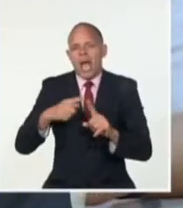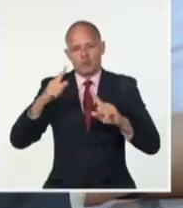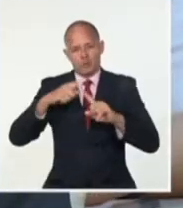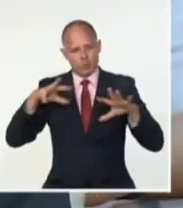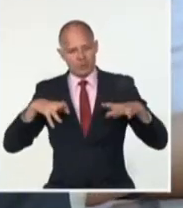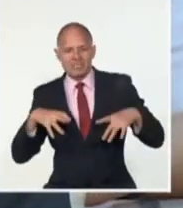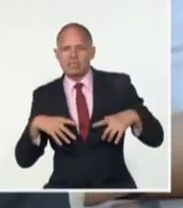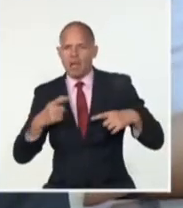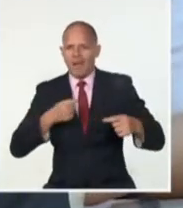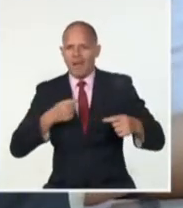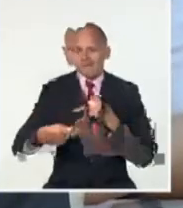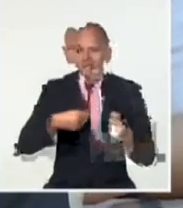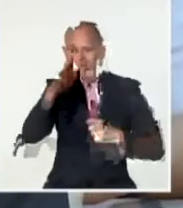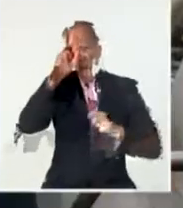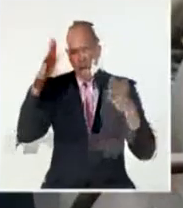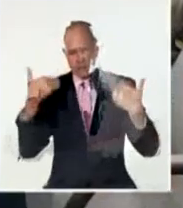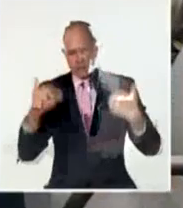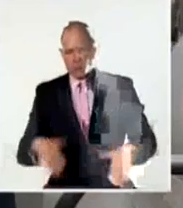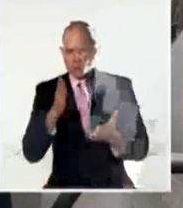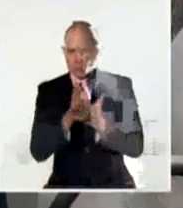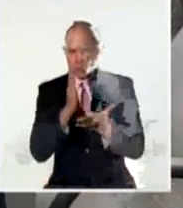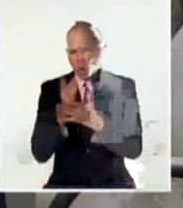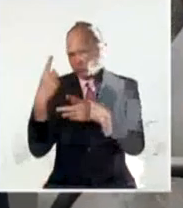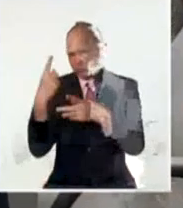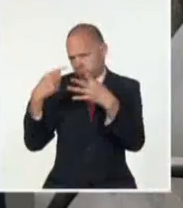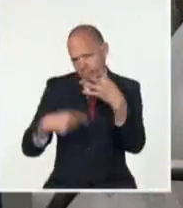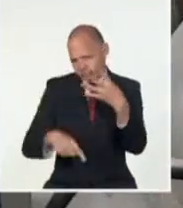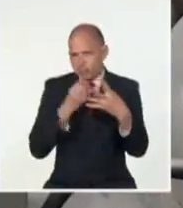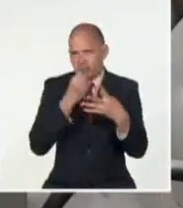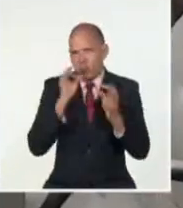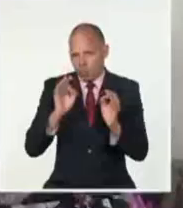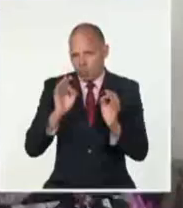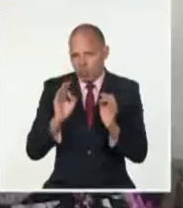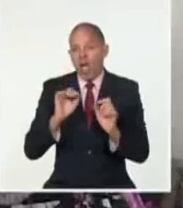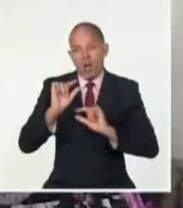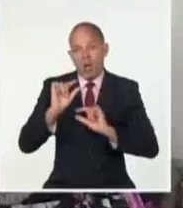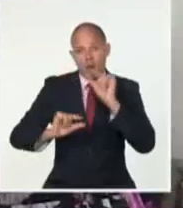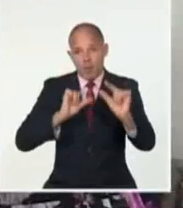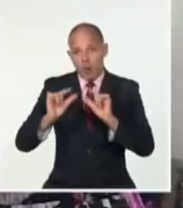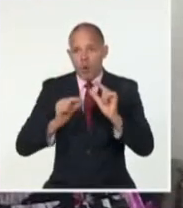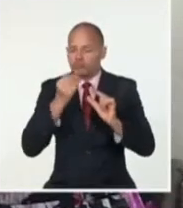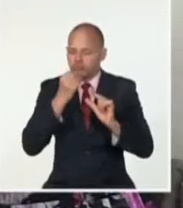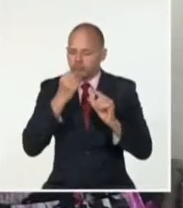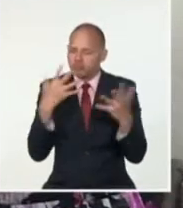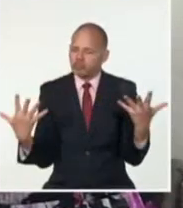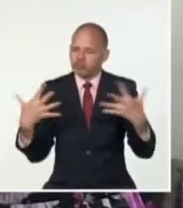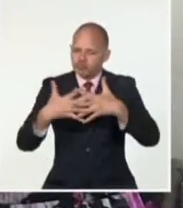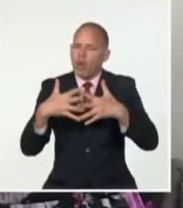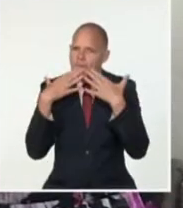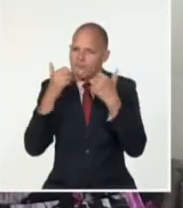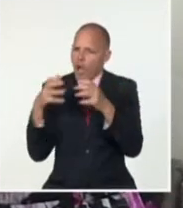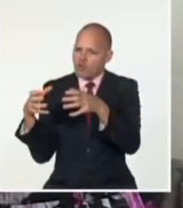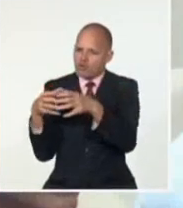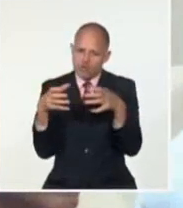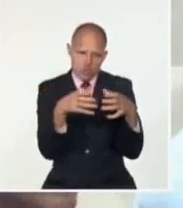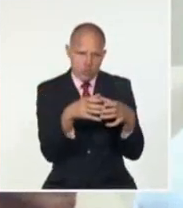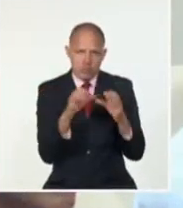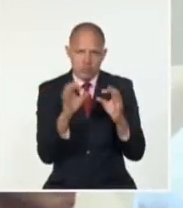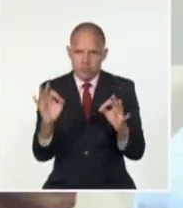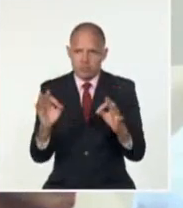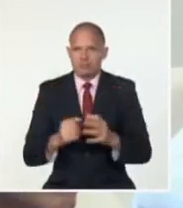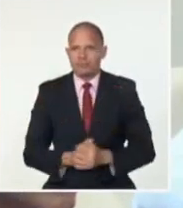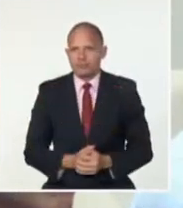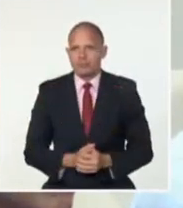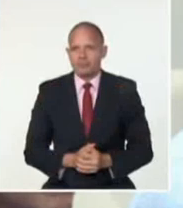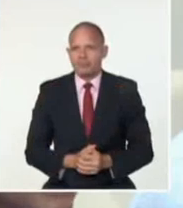la salud y educación, y en otros escenarios para fortalecer el quehacer de las organizaciones juveniles.